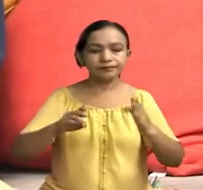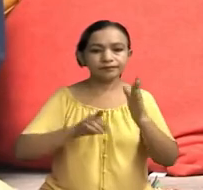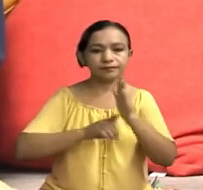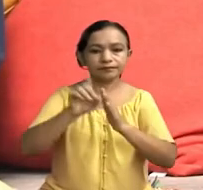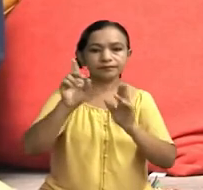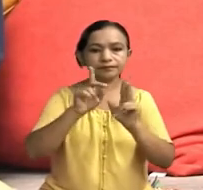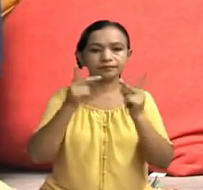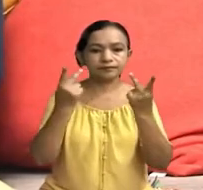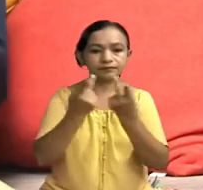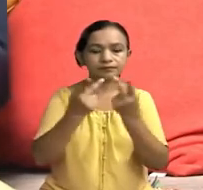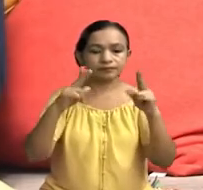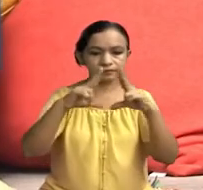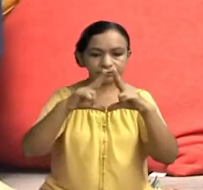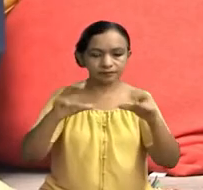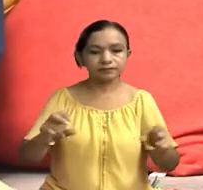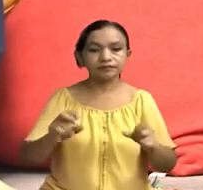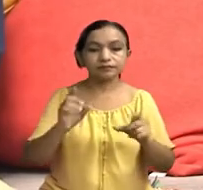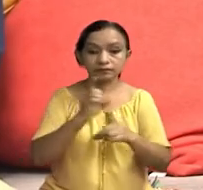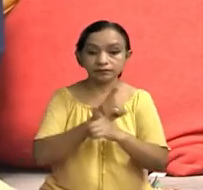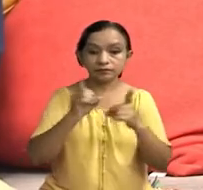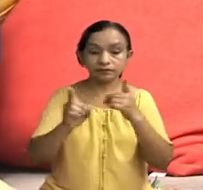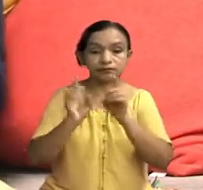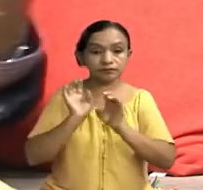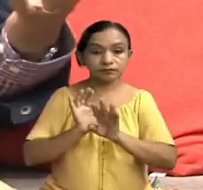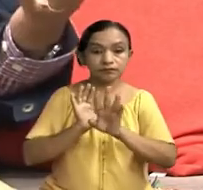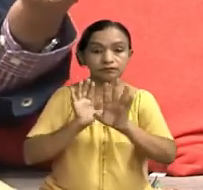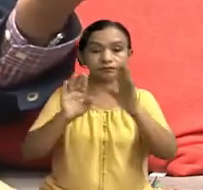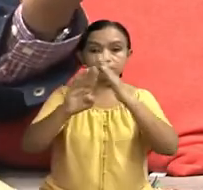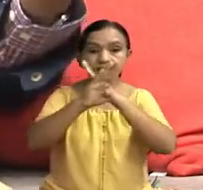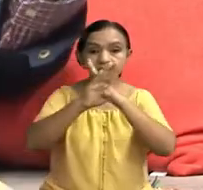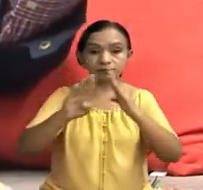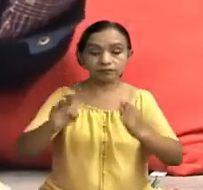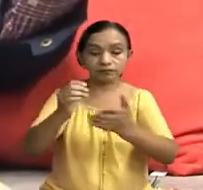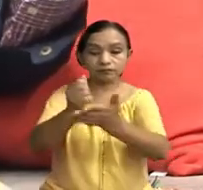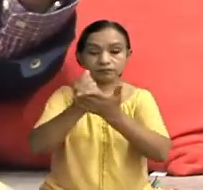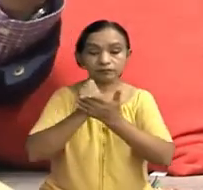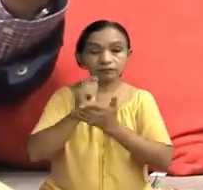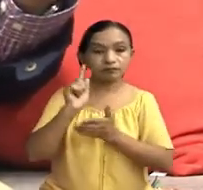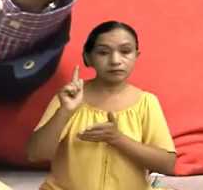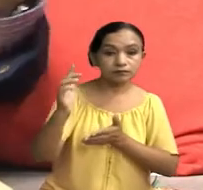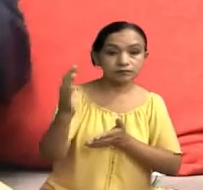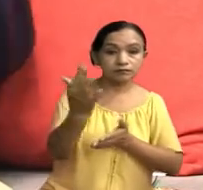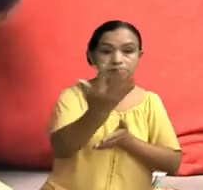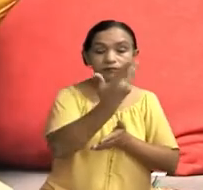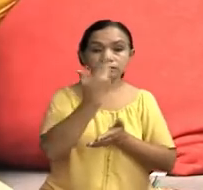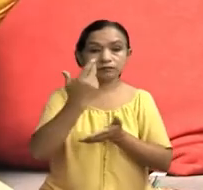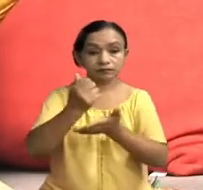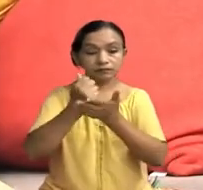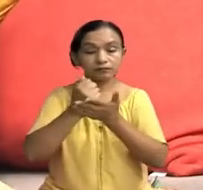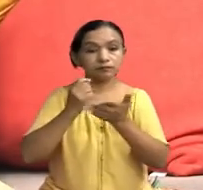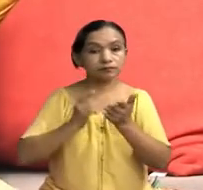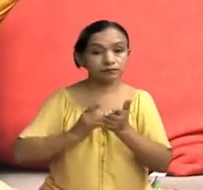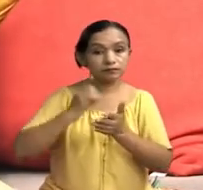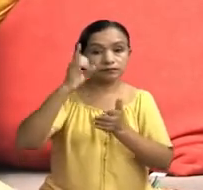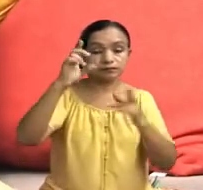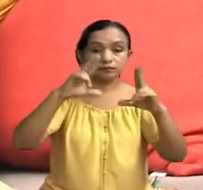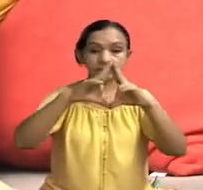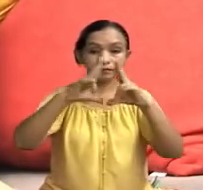nicaragüense. Y entonces tenemos que estar movilizados por la paz, porque la paz nos beneficia a todos. La paz es la premisa para seguir desarrollando este